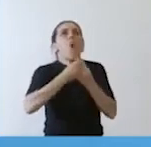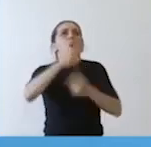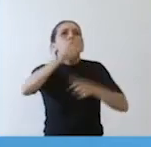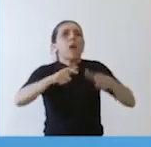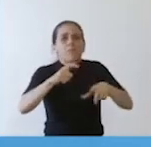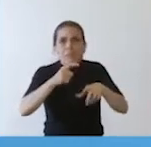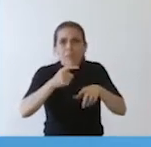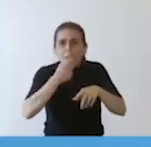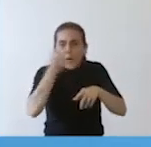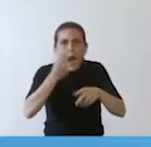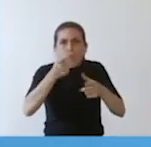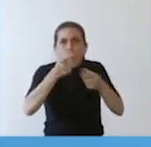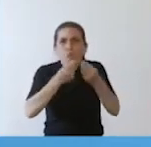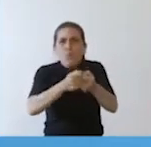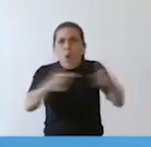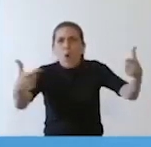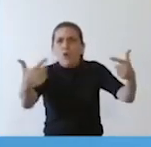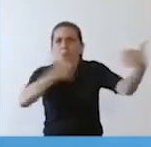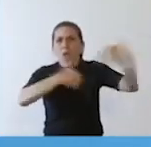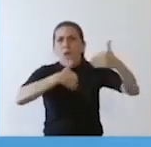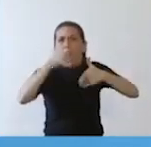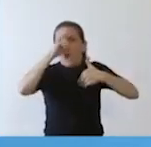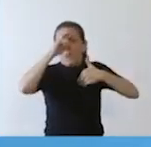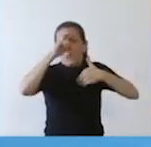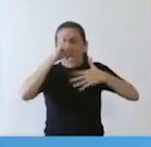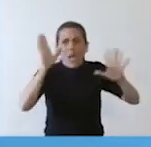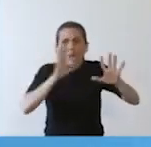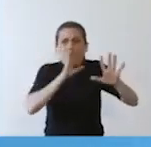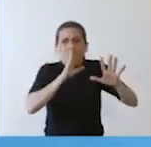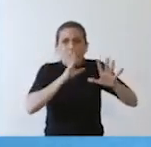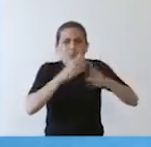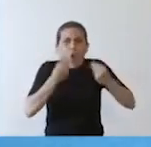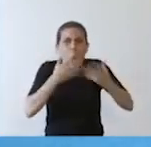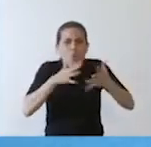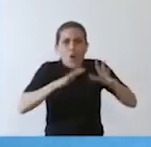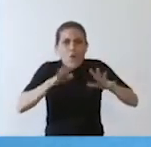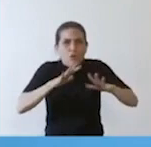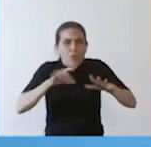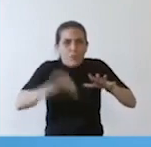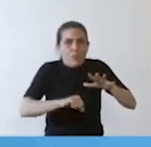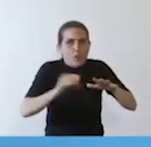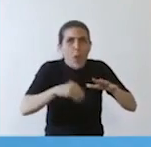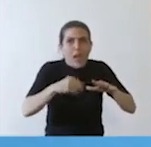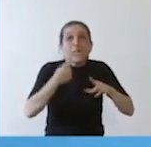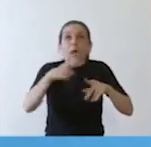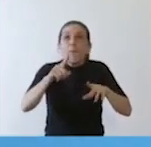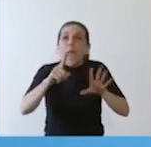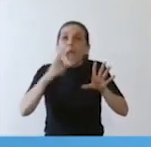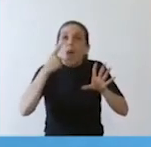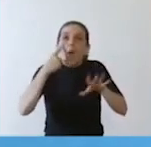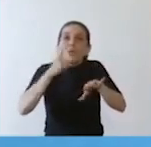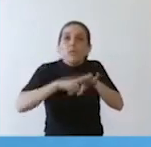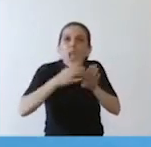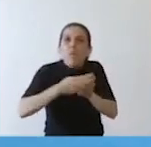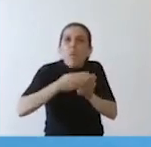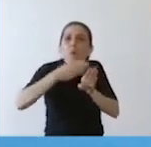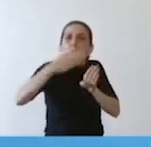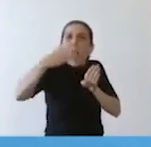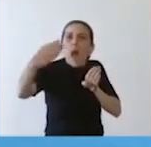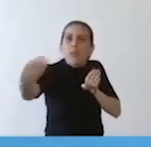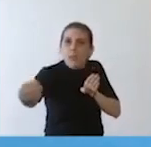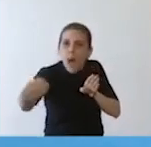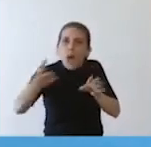poco tiempo y que se desborde el sistema de salud, por ahí tengamos la misma cantidad de casos, pero en un periodo de tiempo más largo para poder